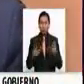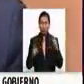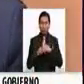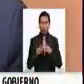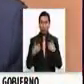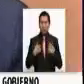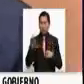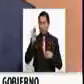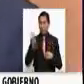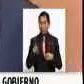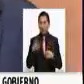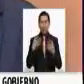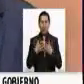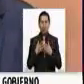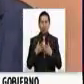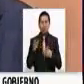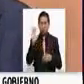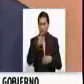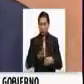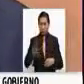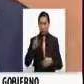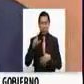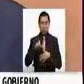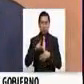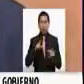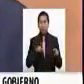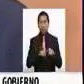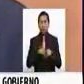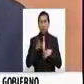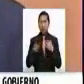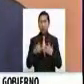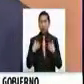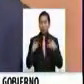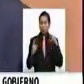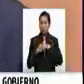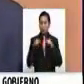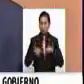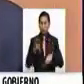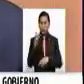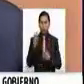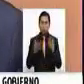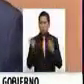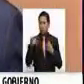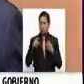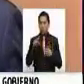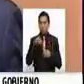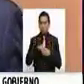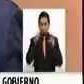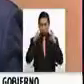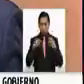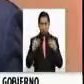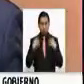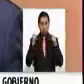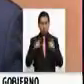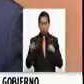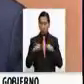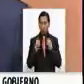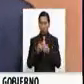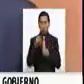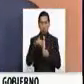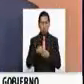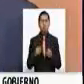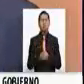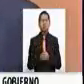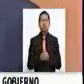una brecha en la región y todos los actuados que ha podido tener en bolivia muy bien que sea parte de una investigación de la comisión mixta